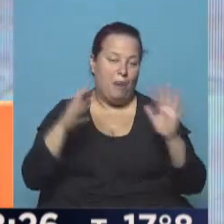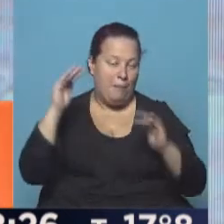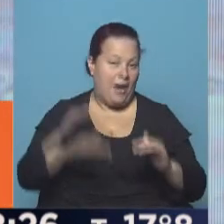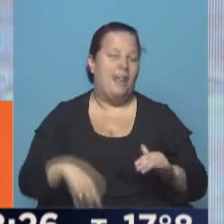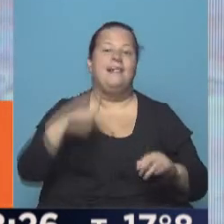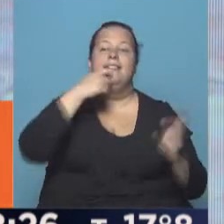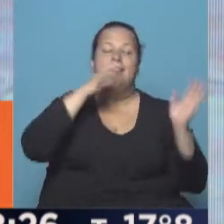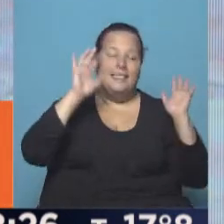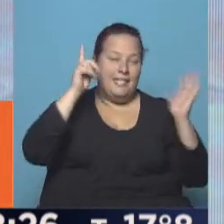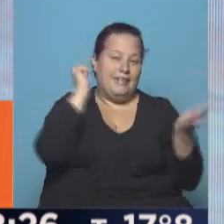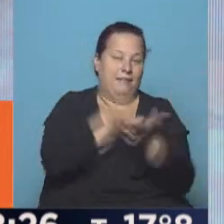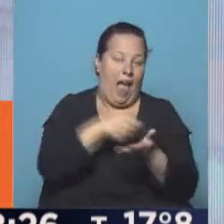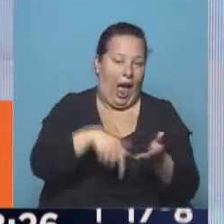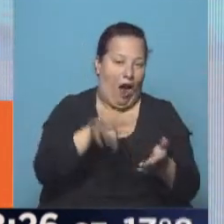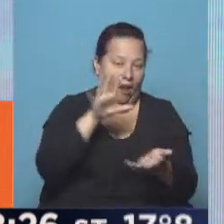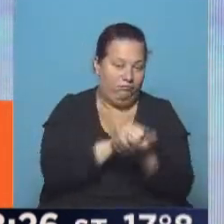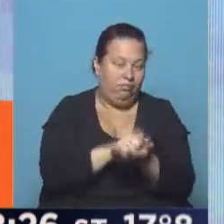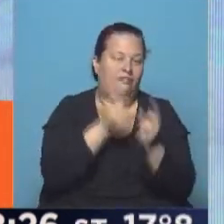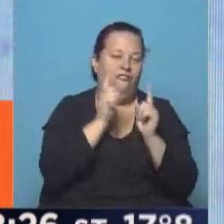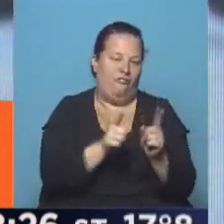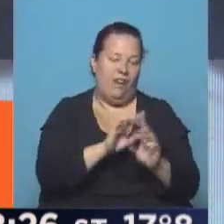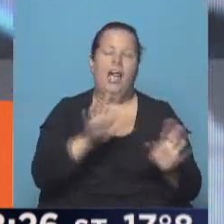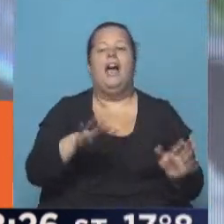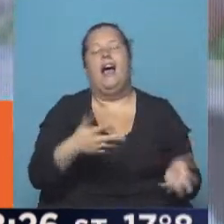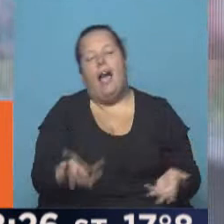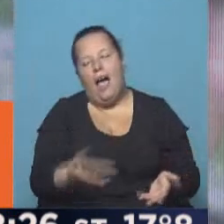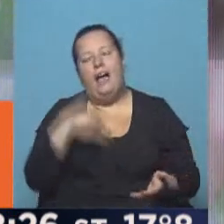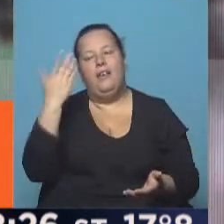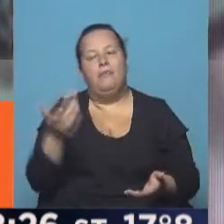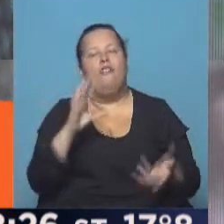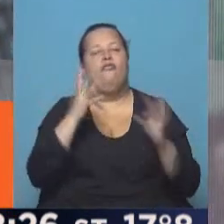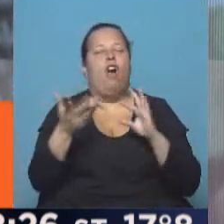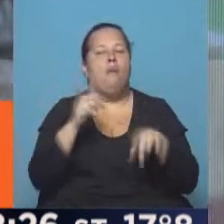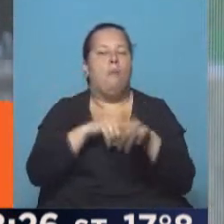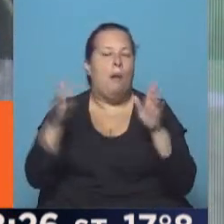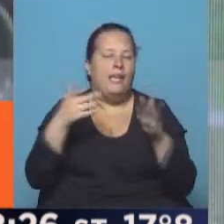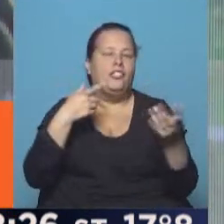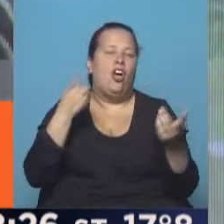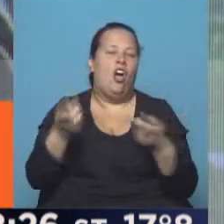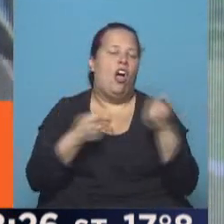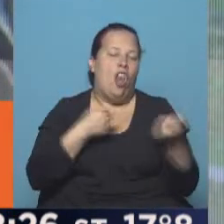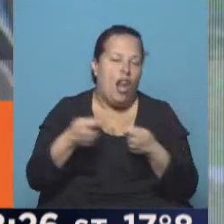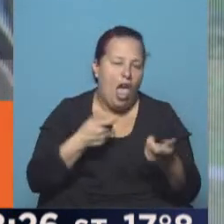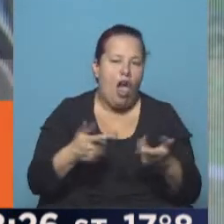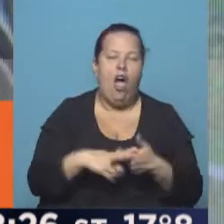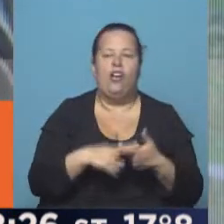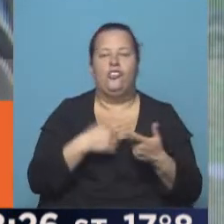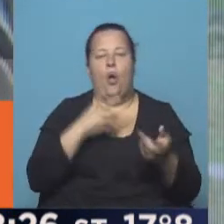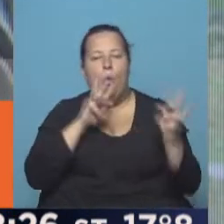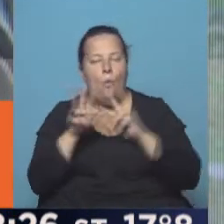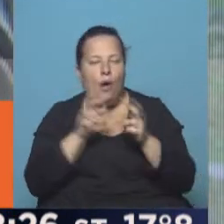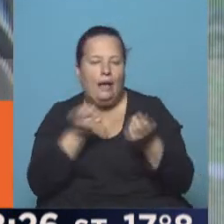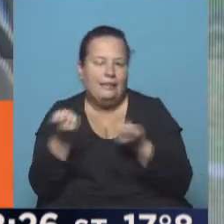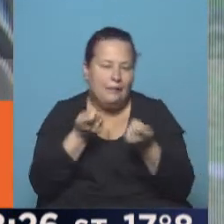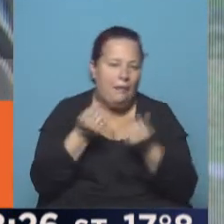uno seña ahora y fija los precios. Claro. Obviamente después, por cómo va la temporada, los comerciantes van tratando de